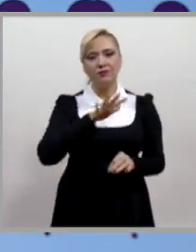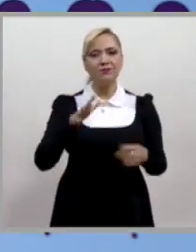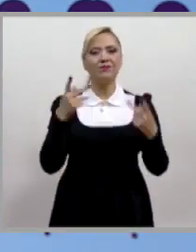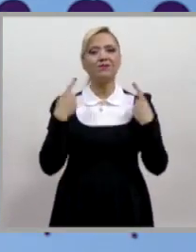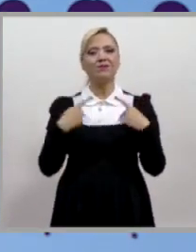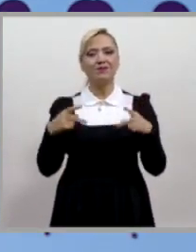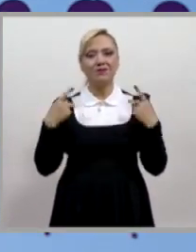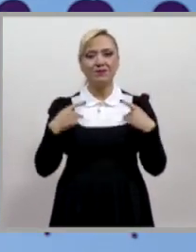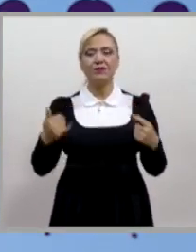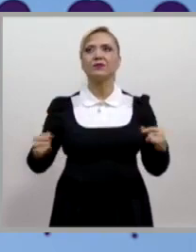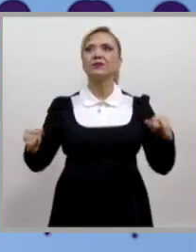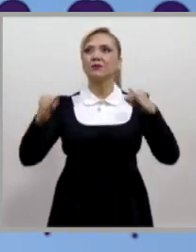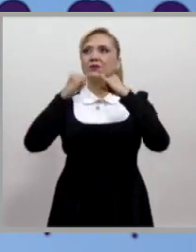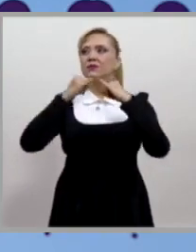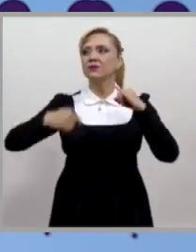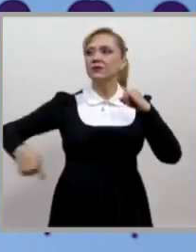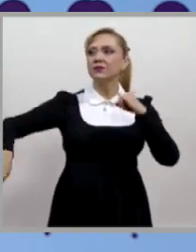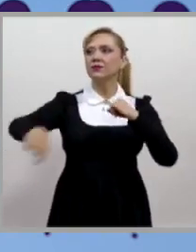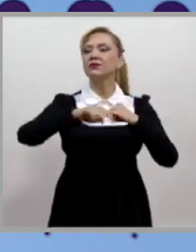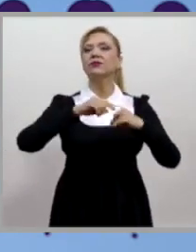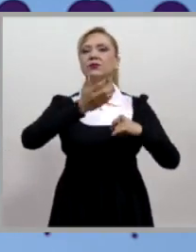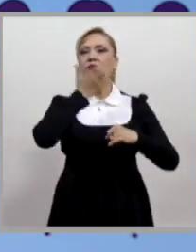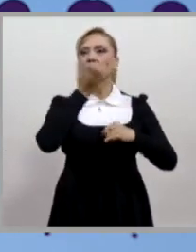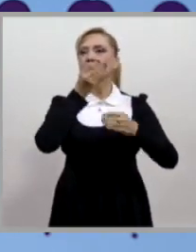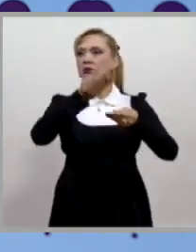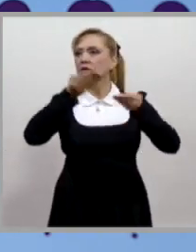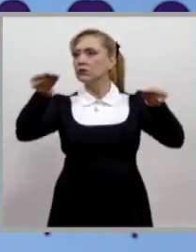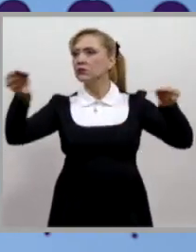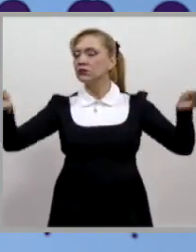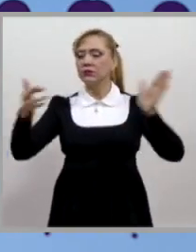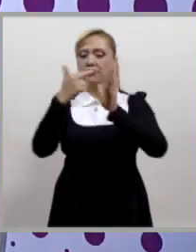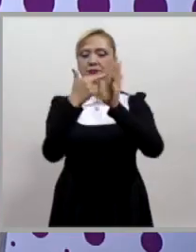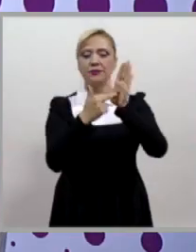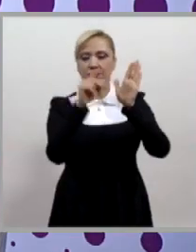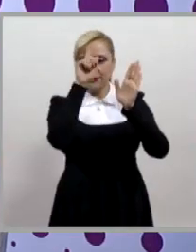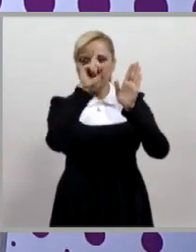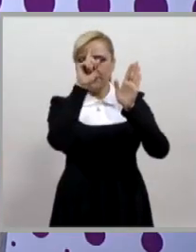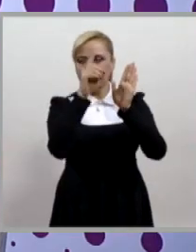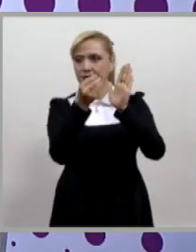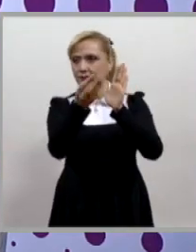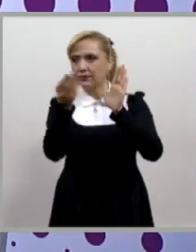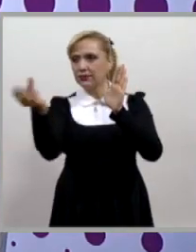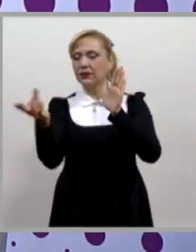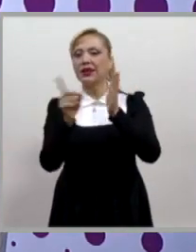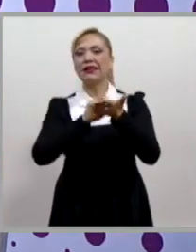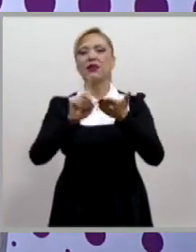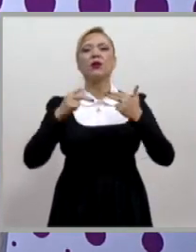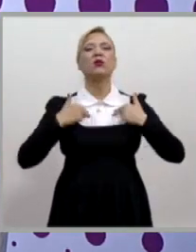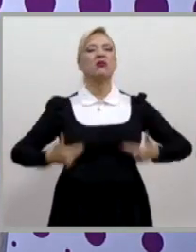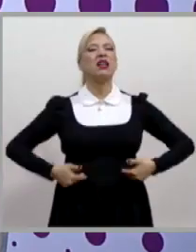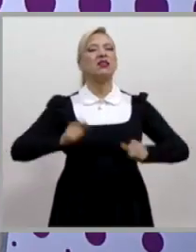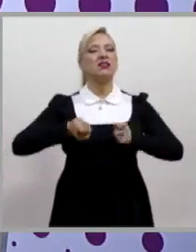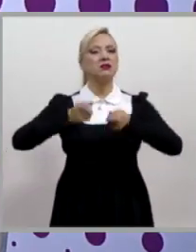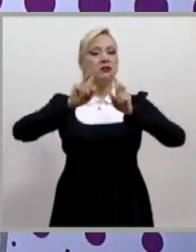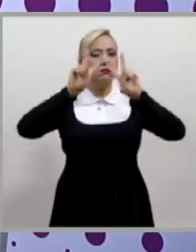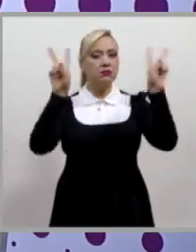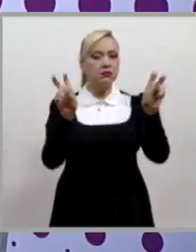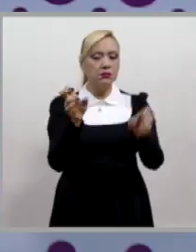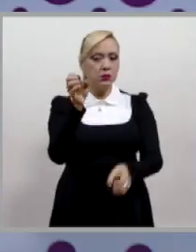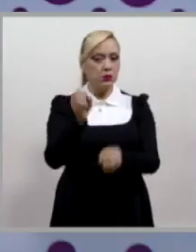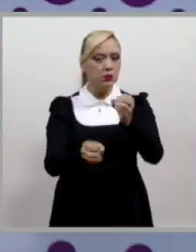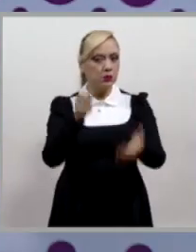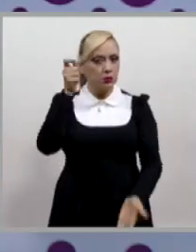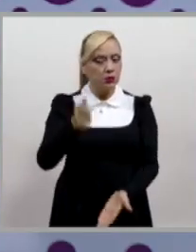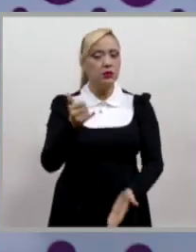la institucionalización de los protocolos para juzgar con perspectiva de derechos humanos, el fortalecimiento, que también es parte de la reforma de la